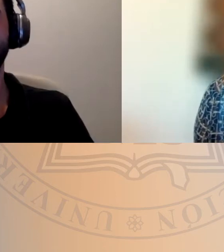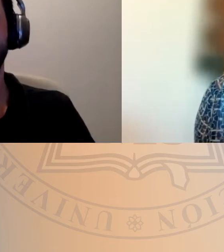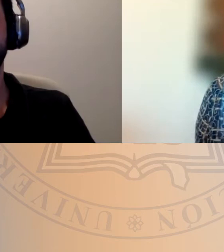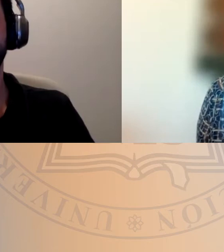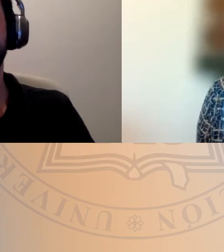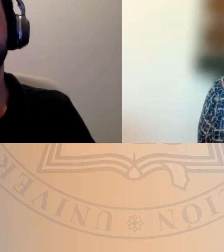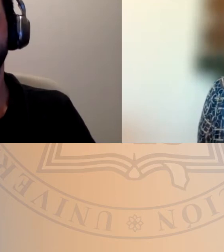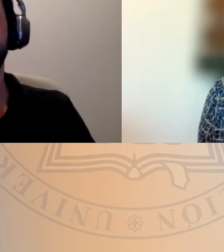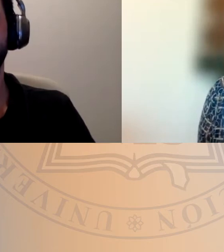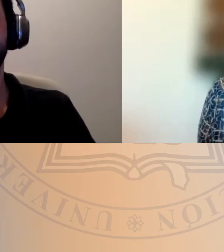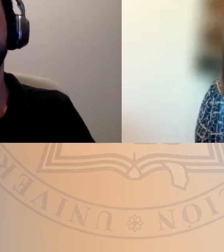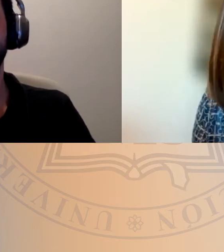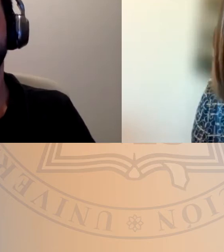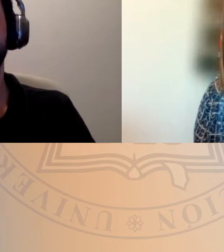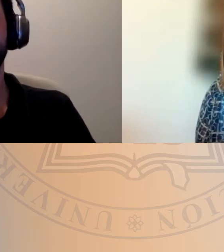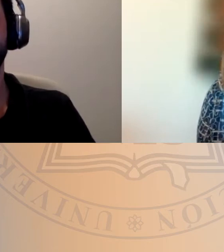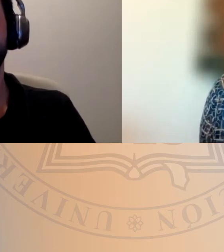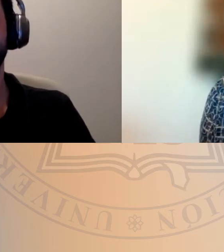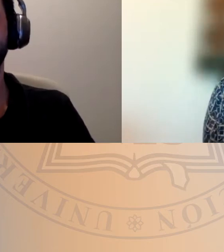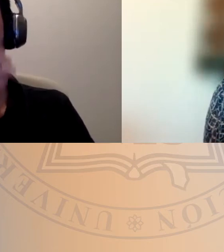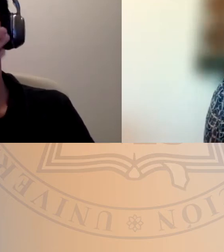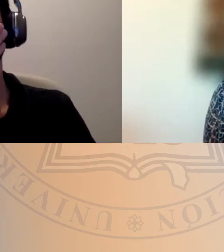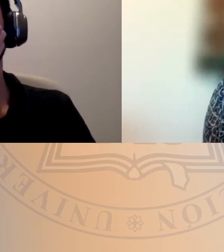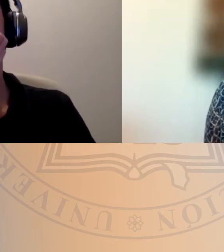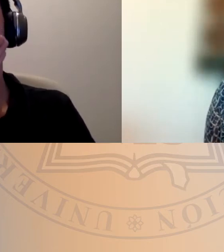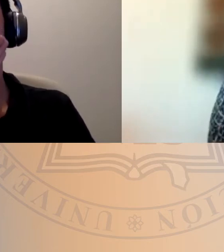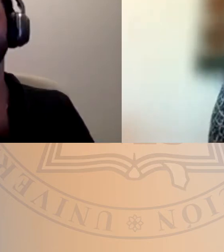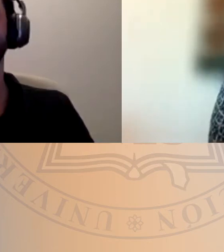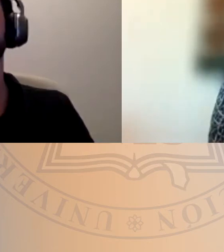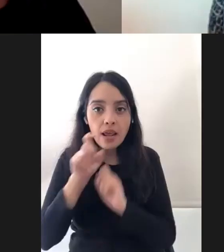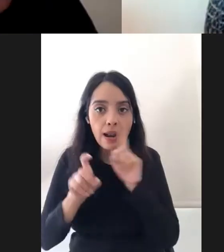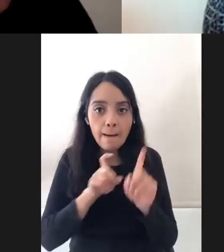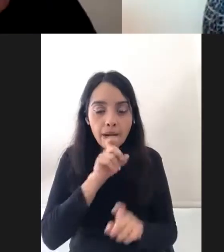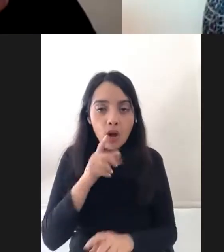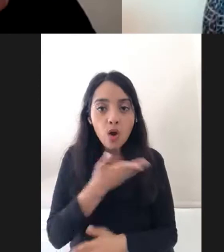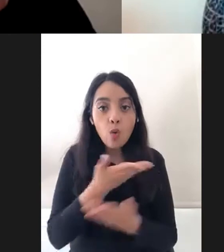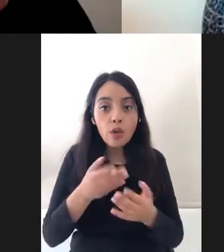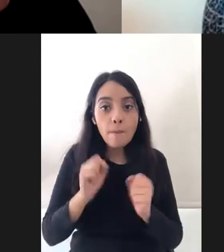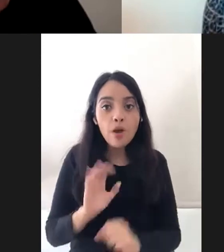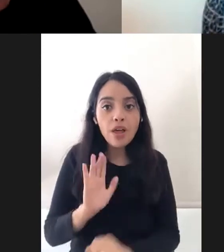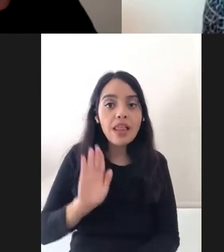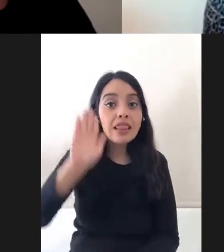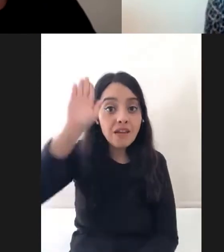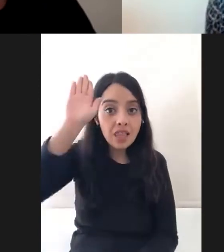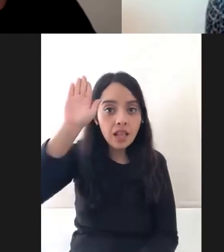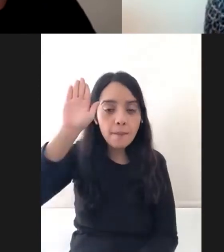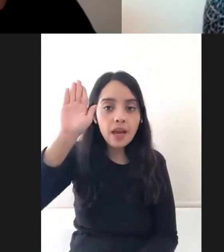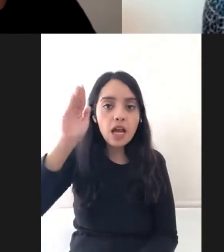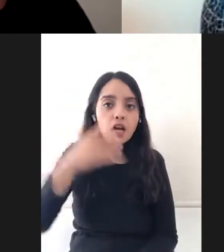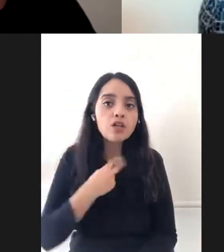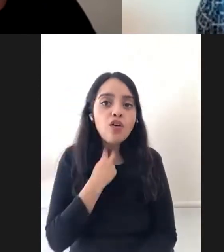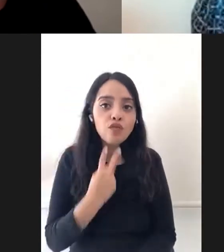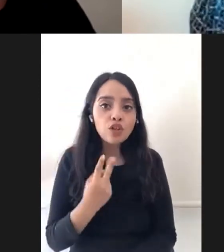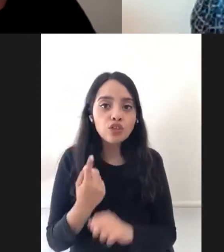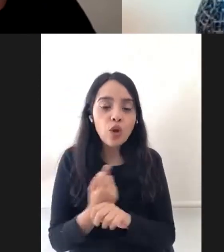presentaciones vamos a leer las preguntas, pueden levantar su mano también y así conversar con